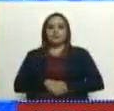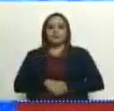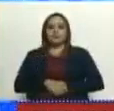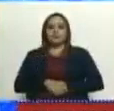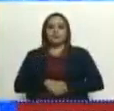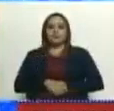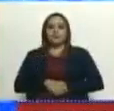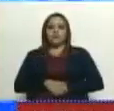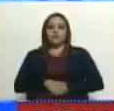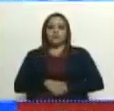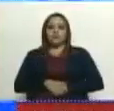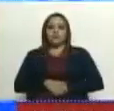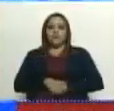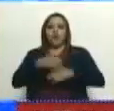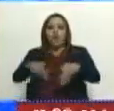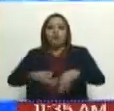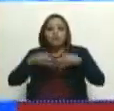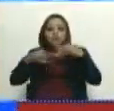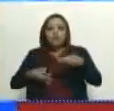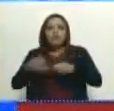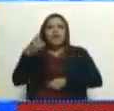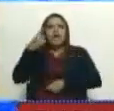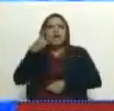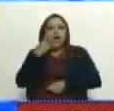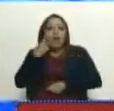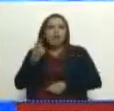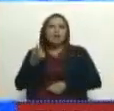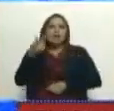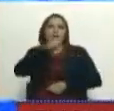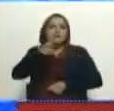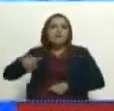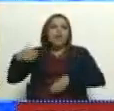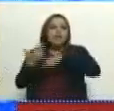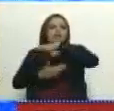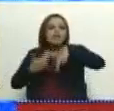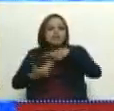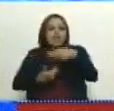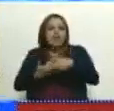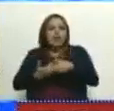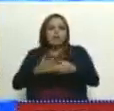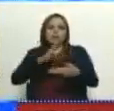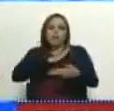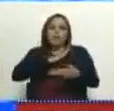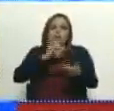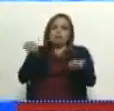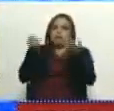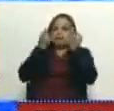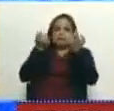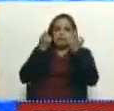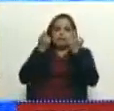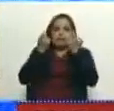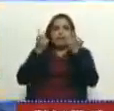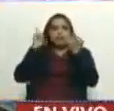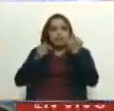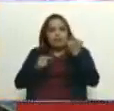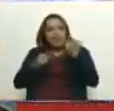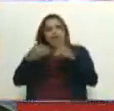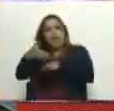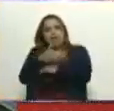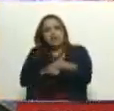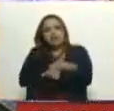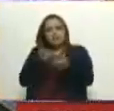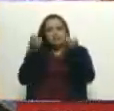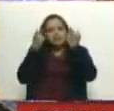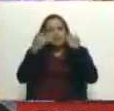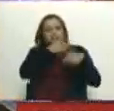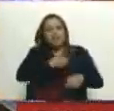como bien caracteriza a los revolucionarios y a las revolucionarias, y nos ha enseñado y nos enseñó nuestro